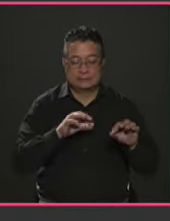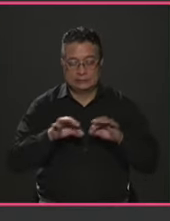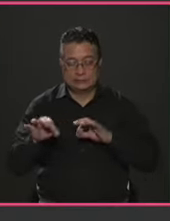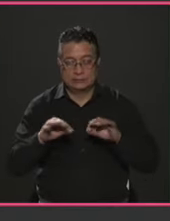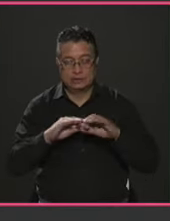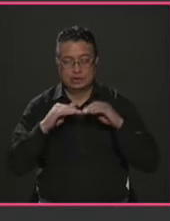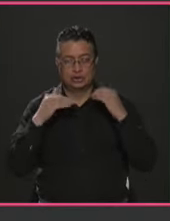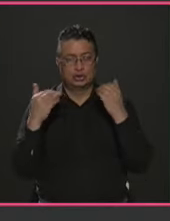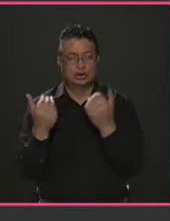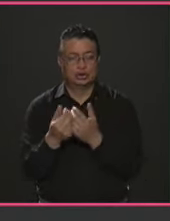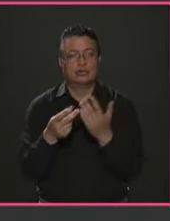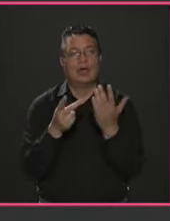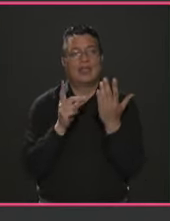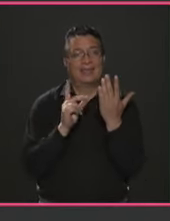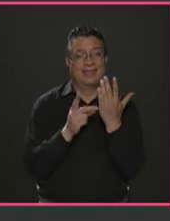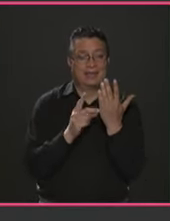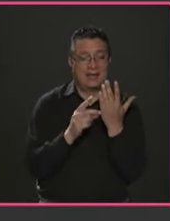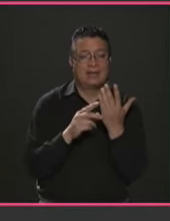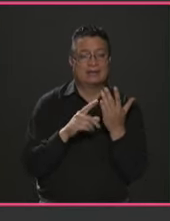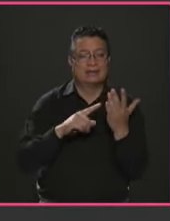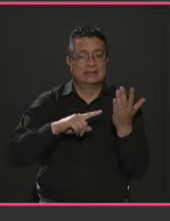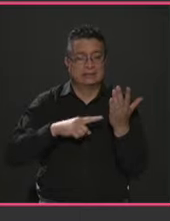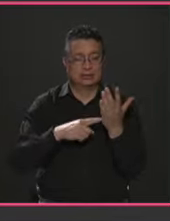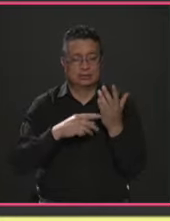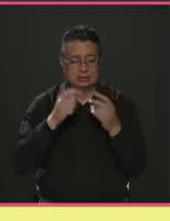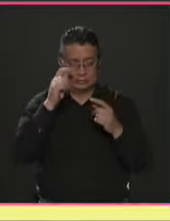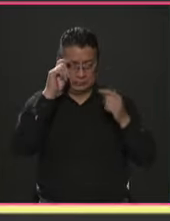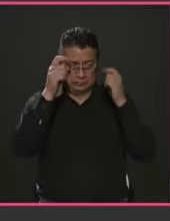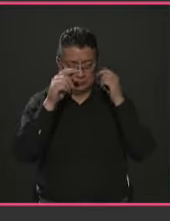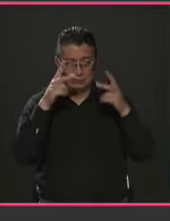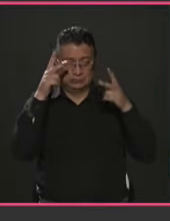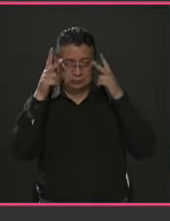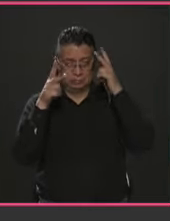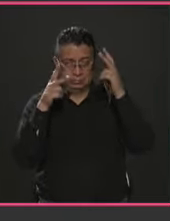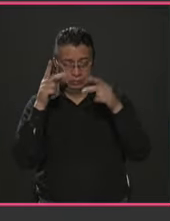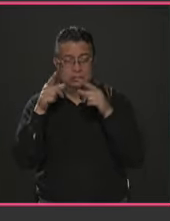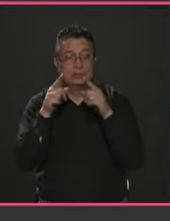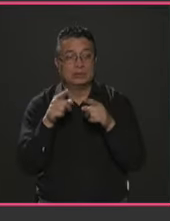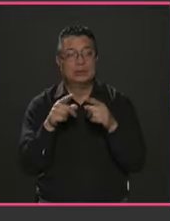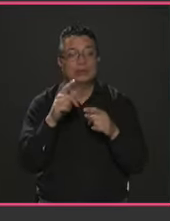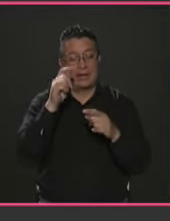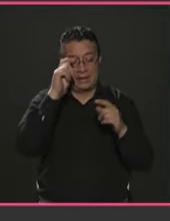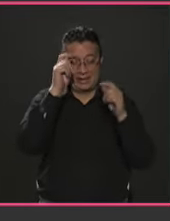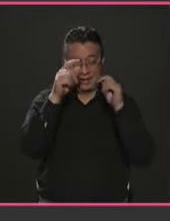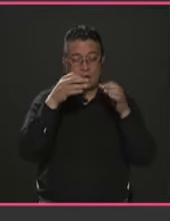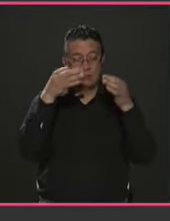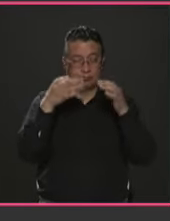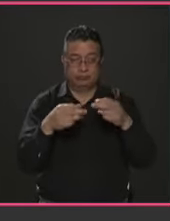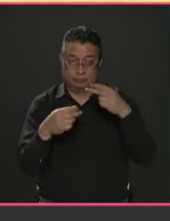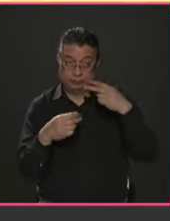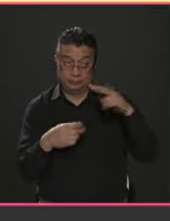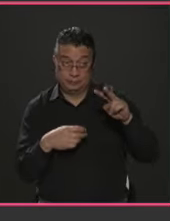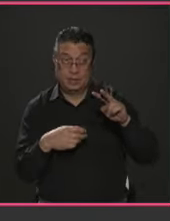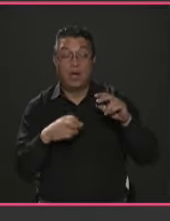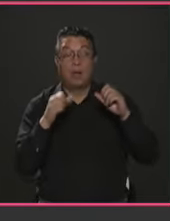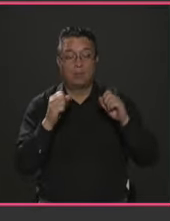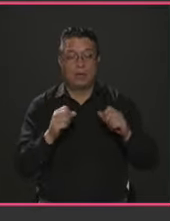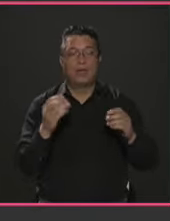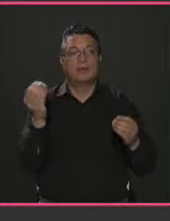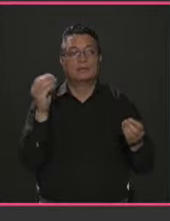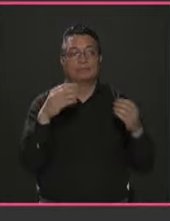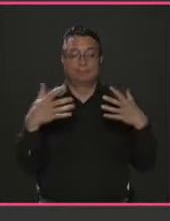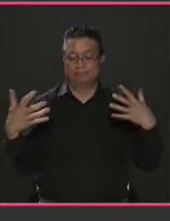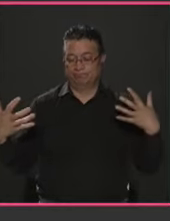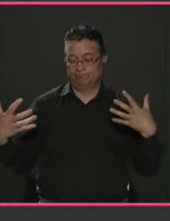efectos llamémosle digitales tecnocreativa cuya idea original era de ella pero en el fondo pudimos hacer una